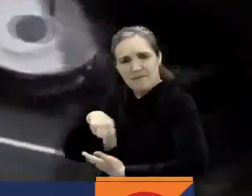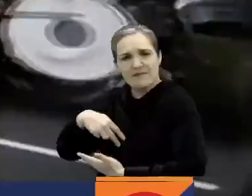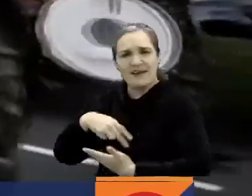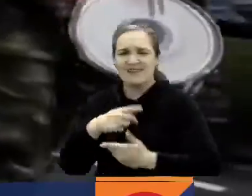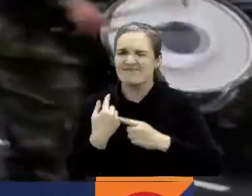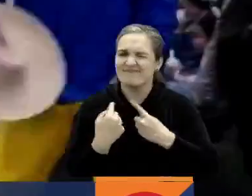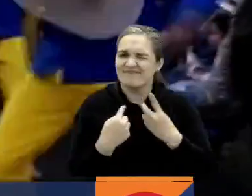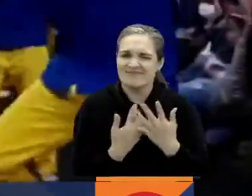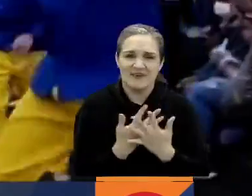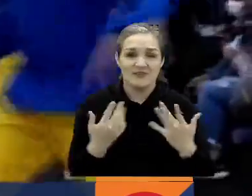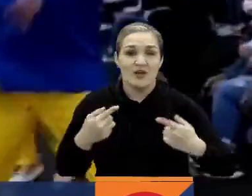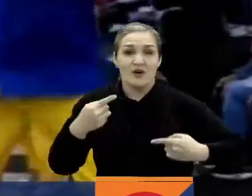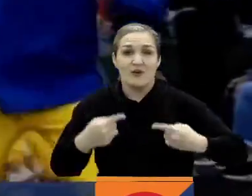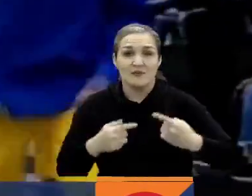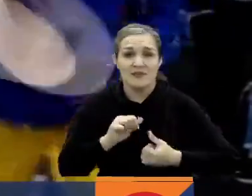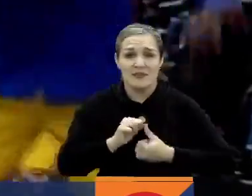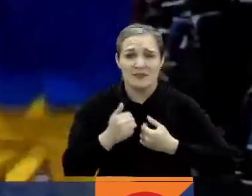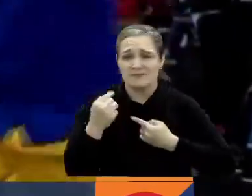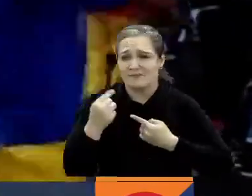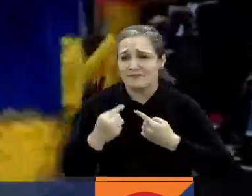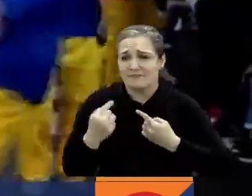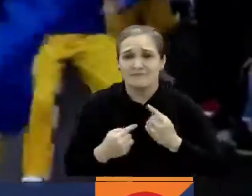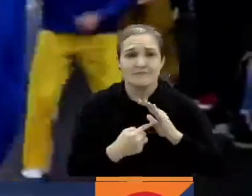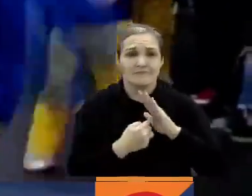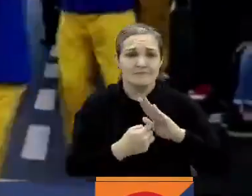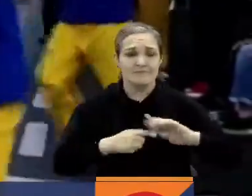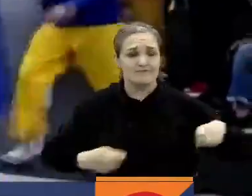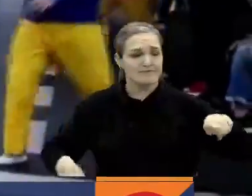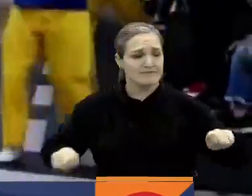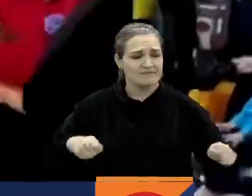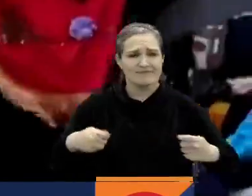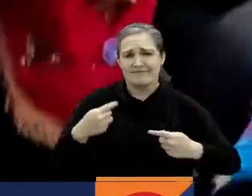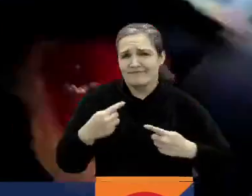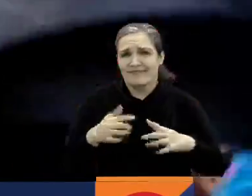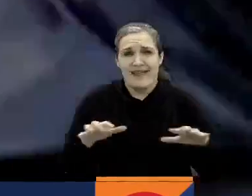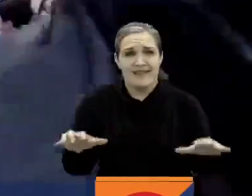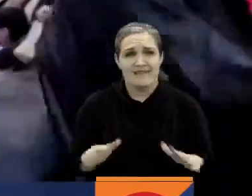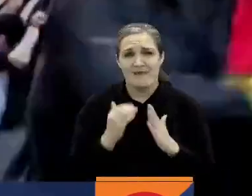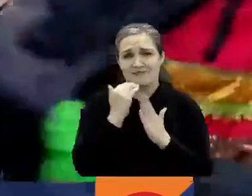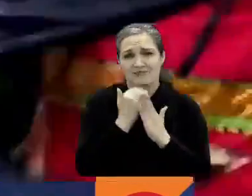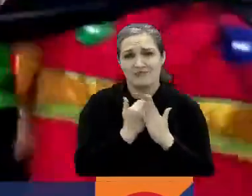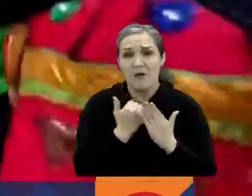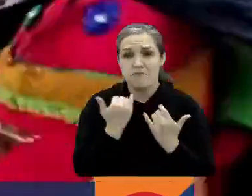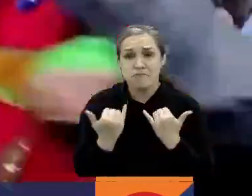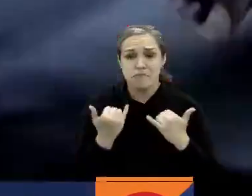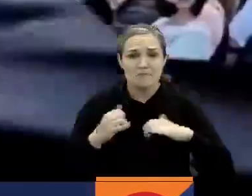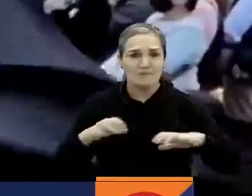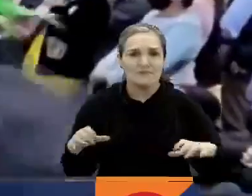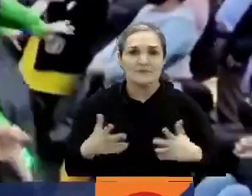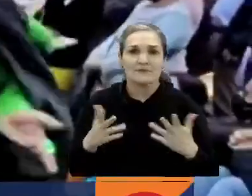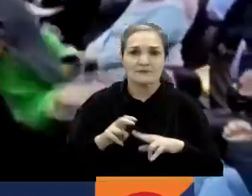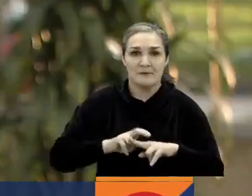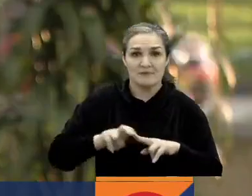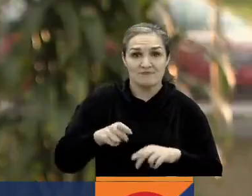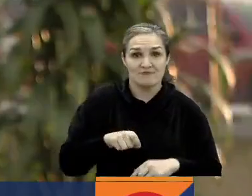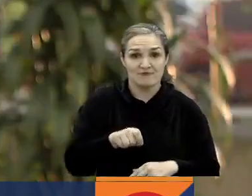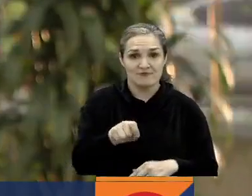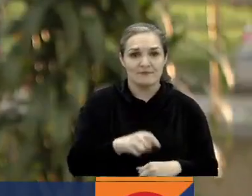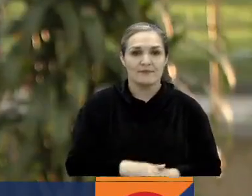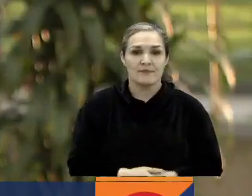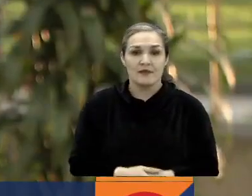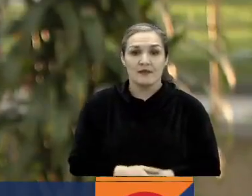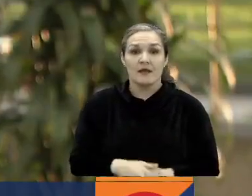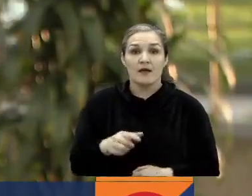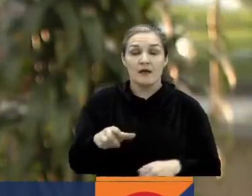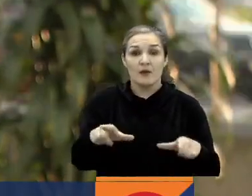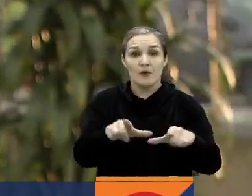algunas competencias deportivas y presentaciones de danzas folclóricas son algunos de los principales eventos de la Feria de Manizales. Logramos hacer de la Plaza